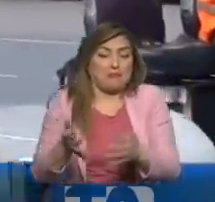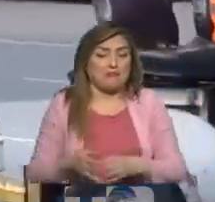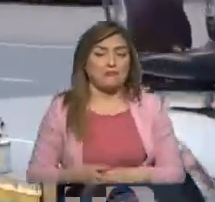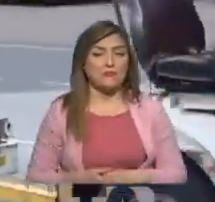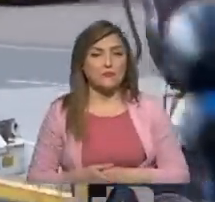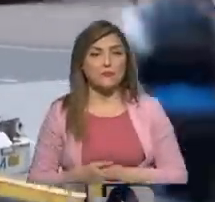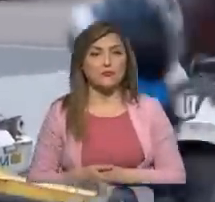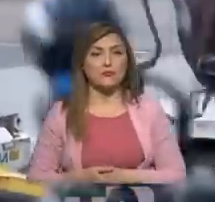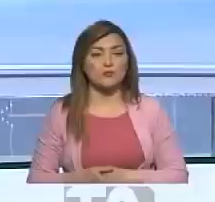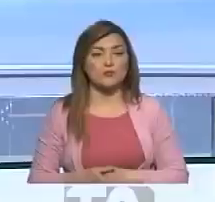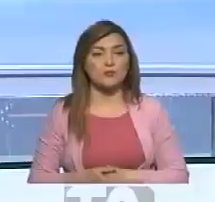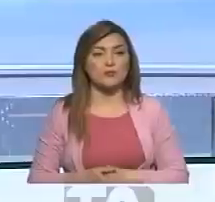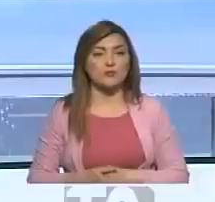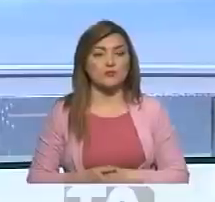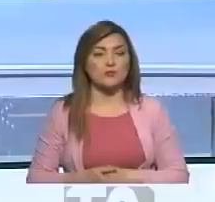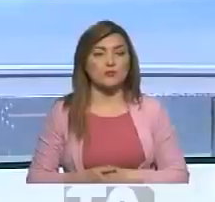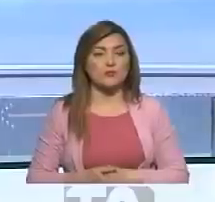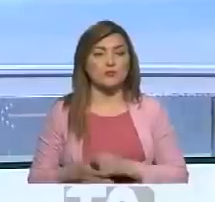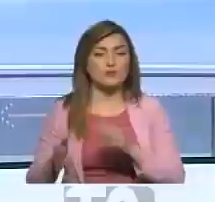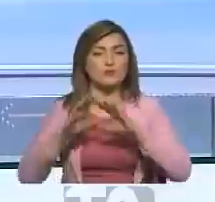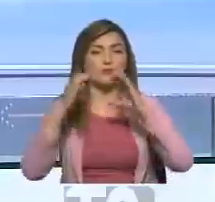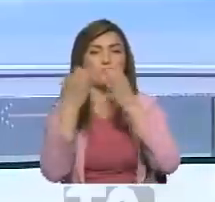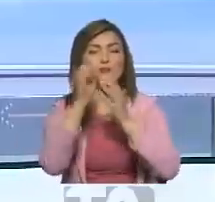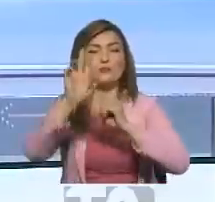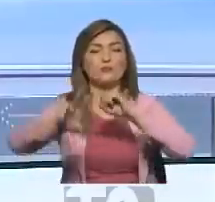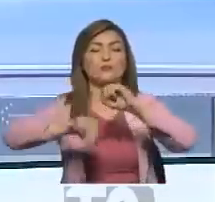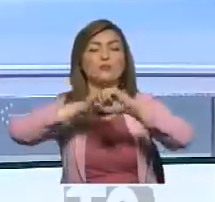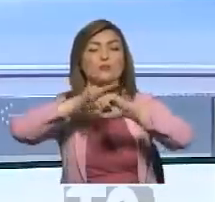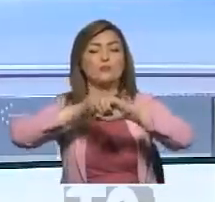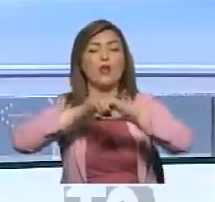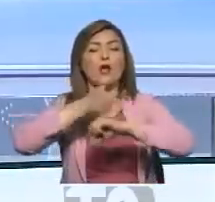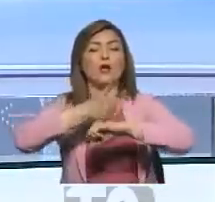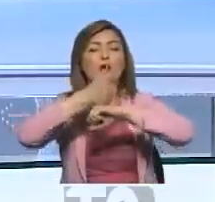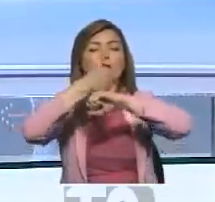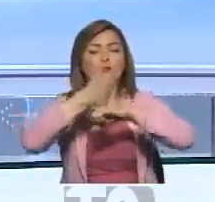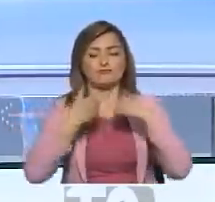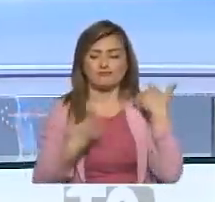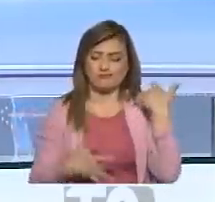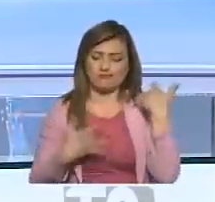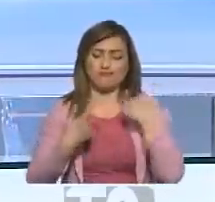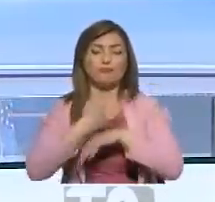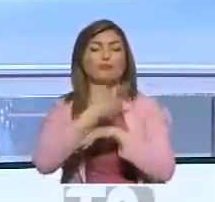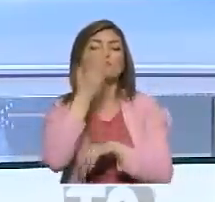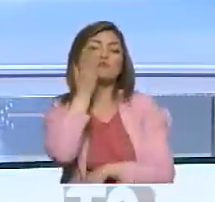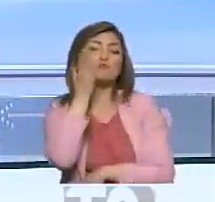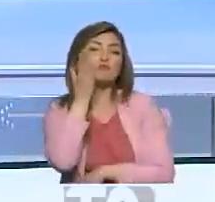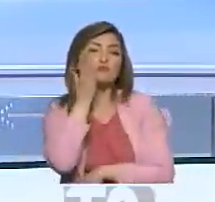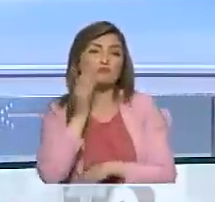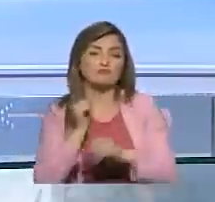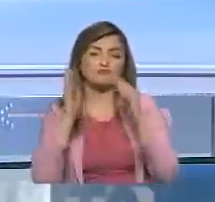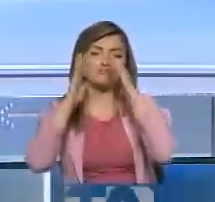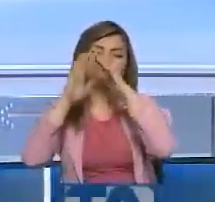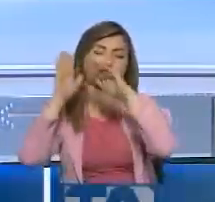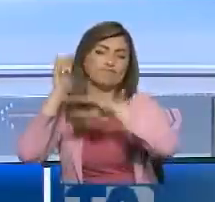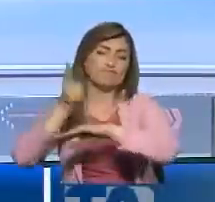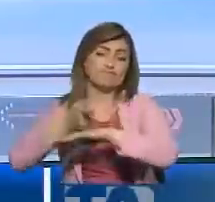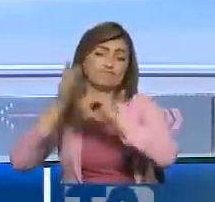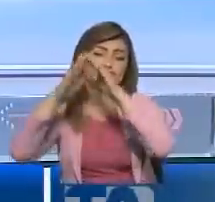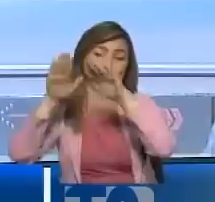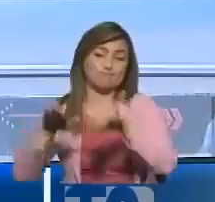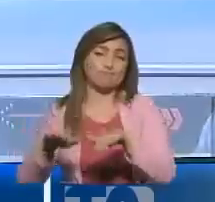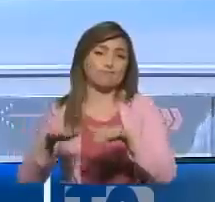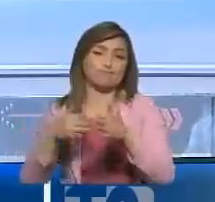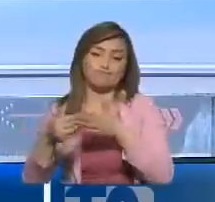Monroy, 24 horas. El COE Nacional autorizó las serenatas por el Día de la Madre pese al confinamiento de fines de semana.